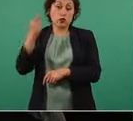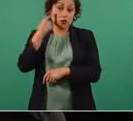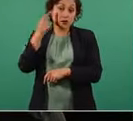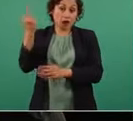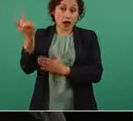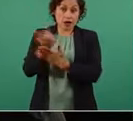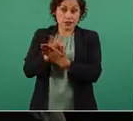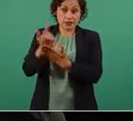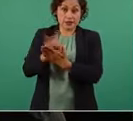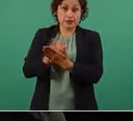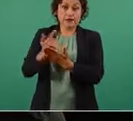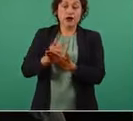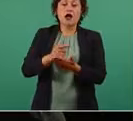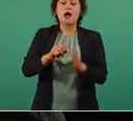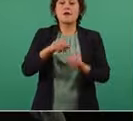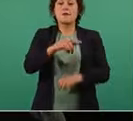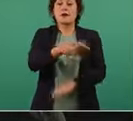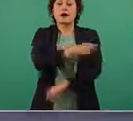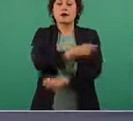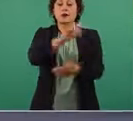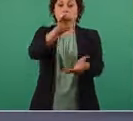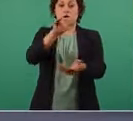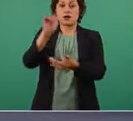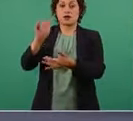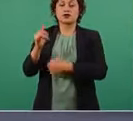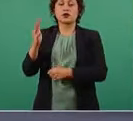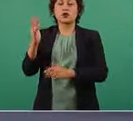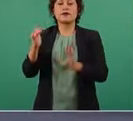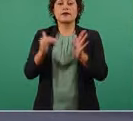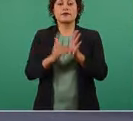de vacunas recibidas,